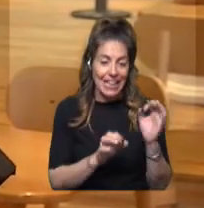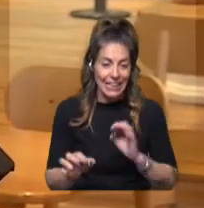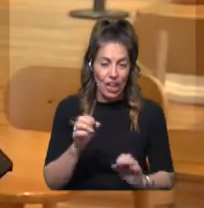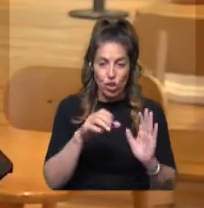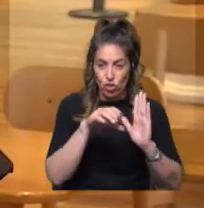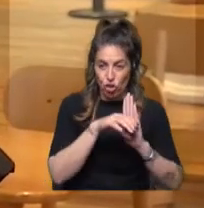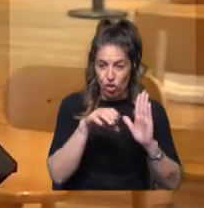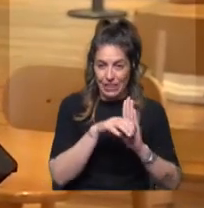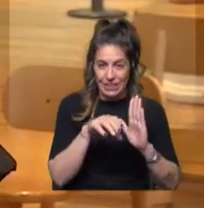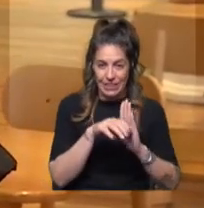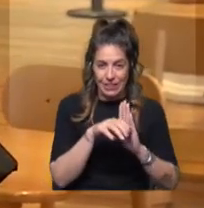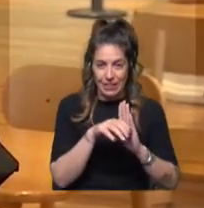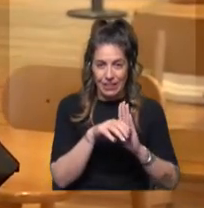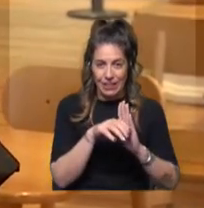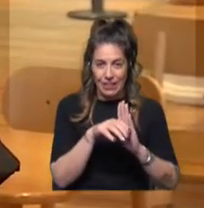Solís.